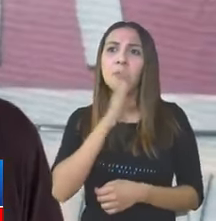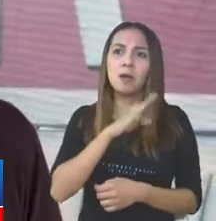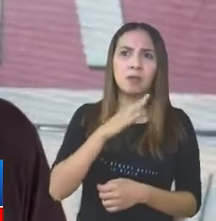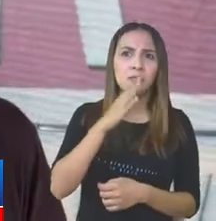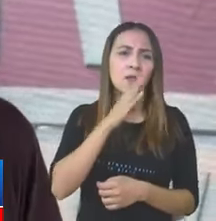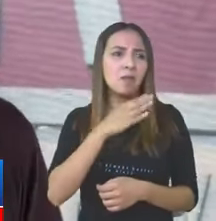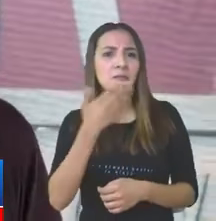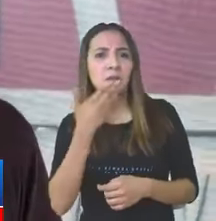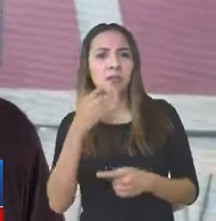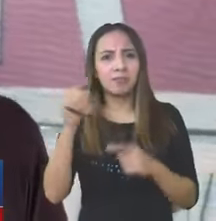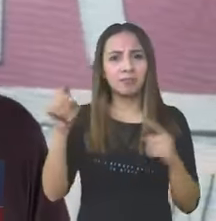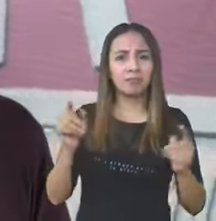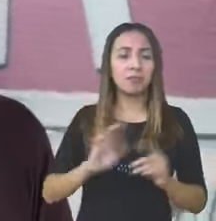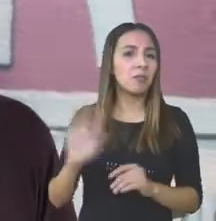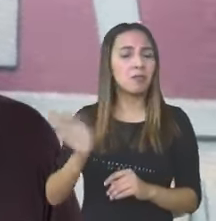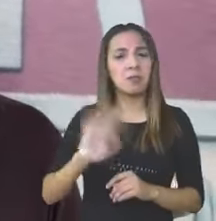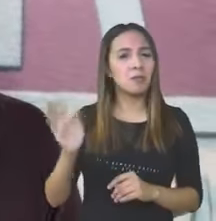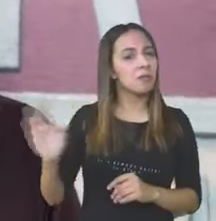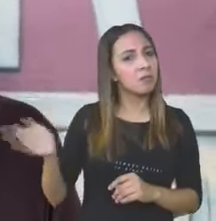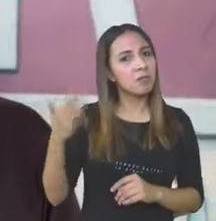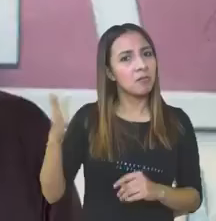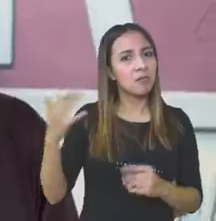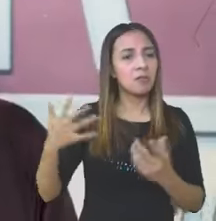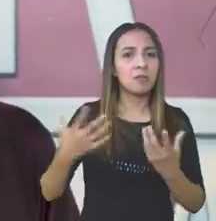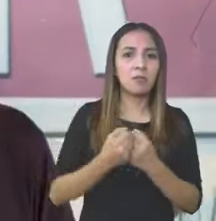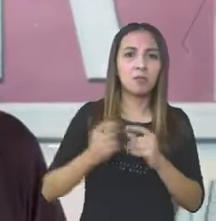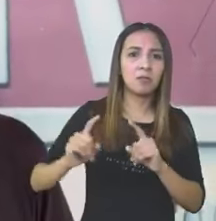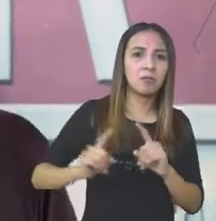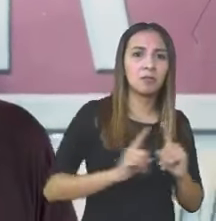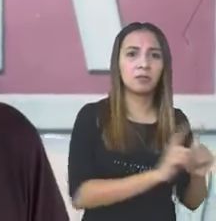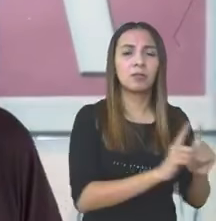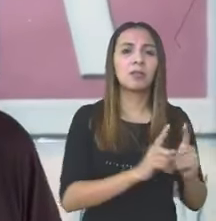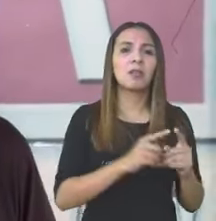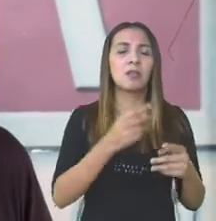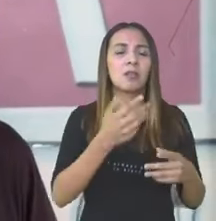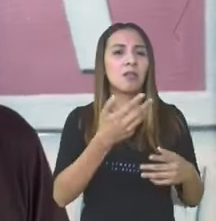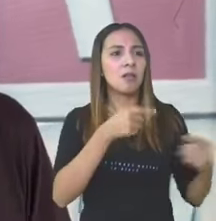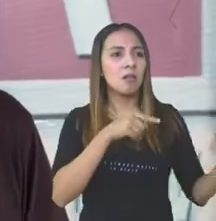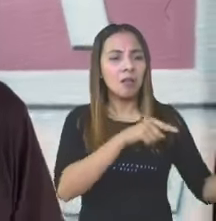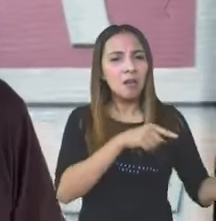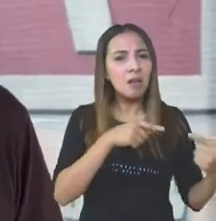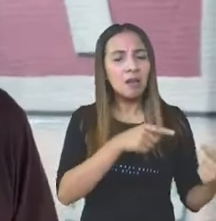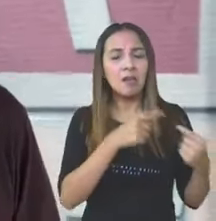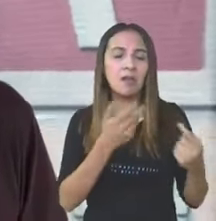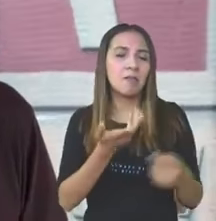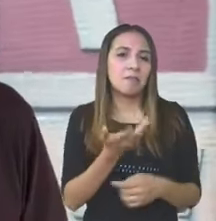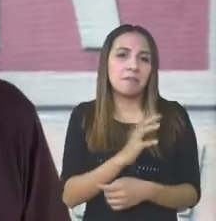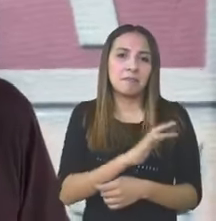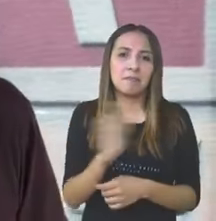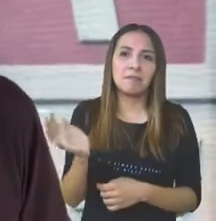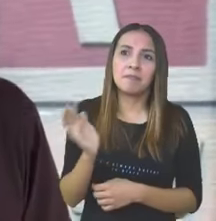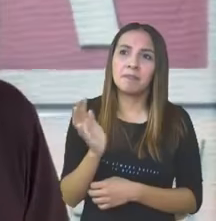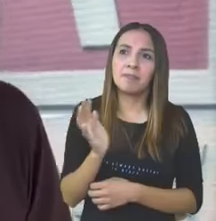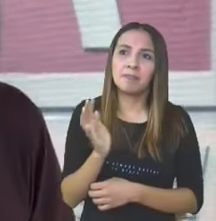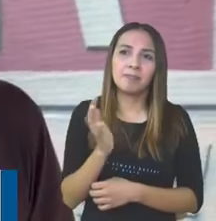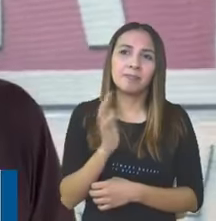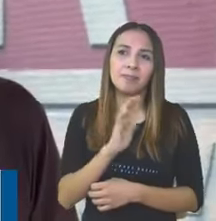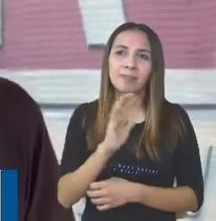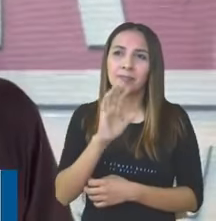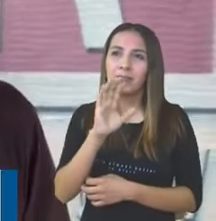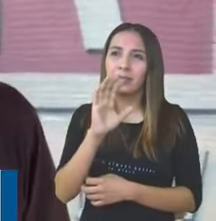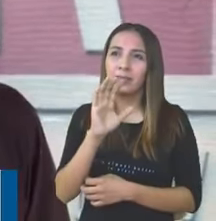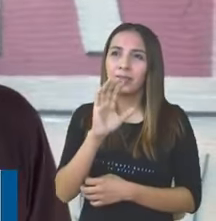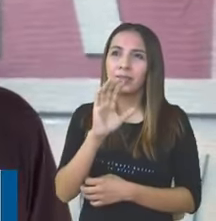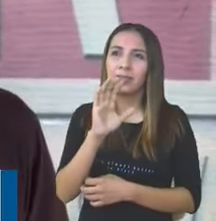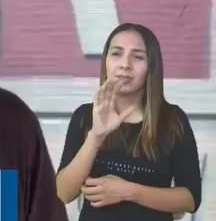No hay vuelta para atrás, acompáñeme. Duré 2 horas allá, pues no alegando, ¿no? Diciéndole mi punto de vista. A lo cual, pues casi